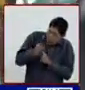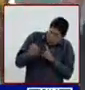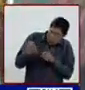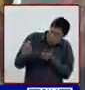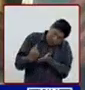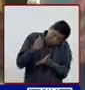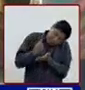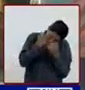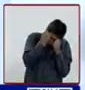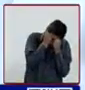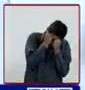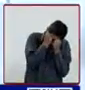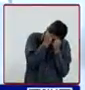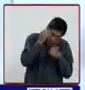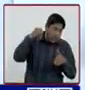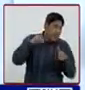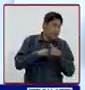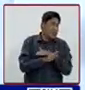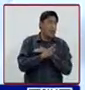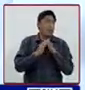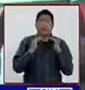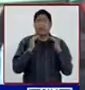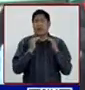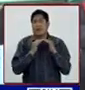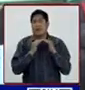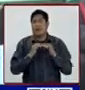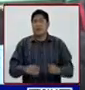psicológica, dentro del hogar, ¿no?